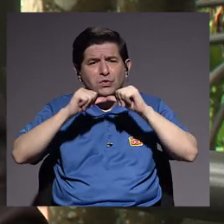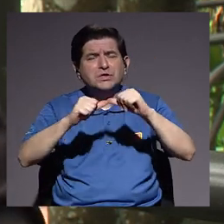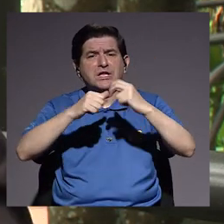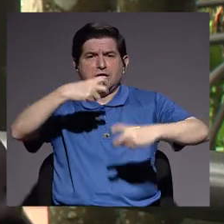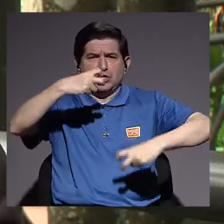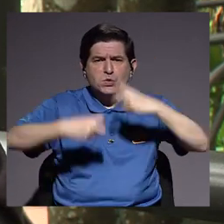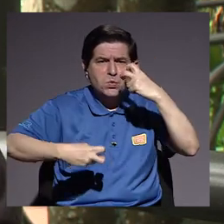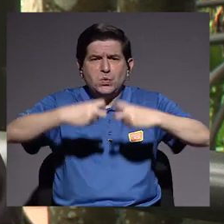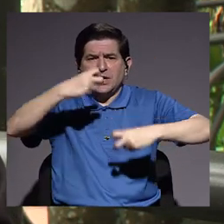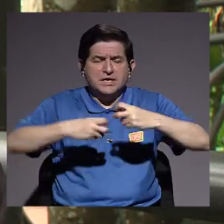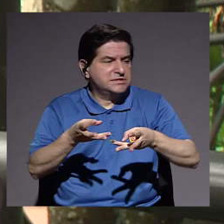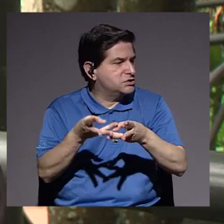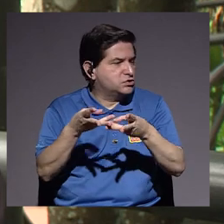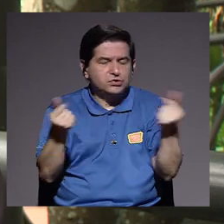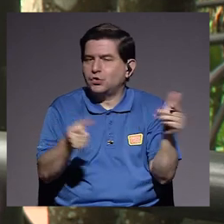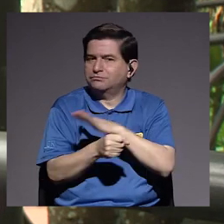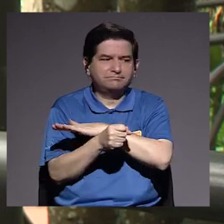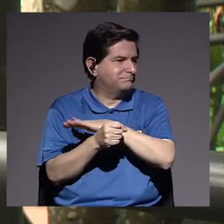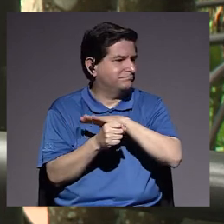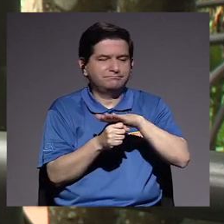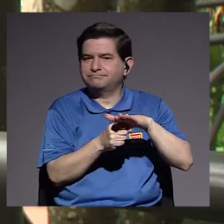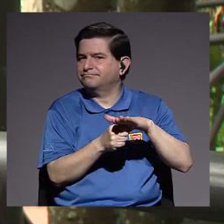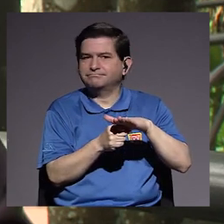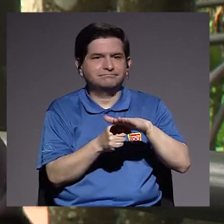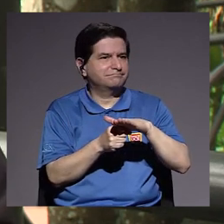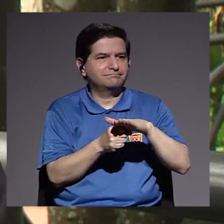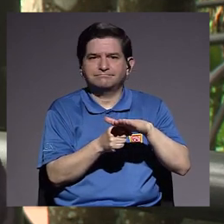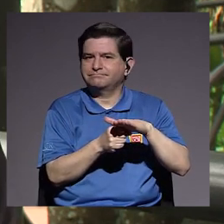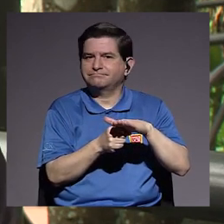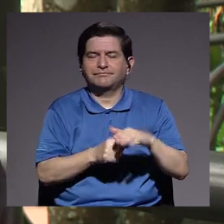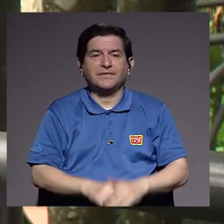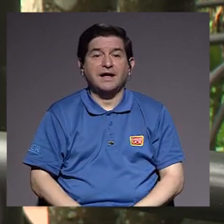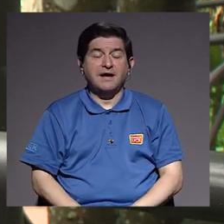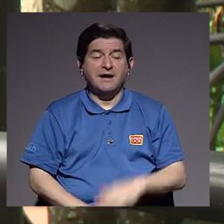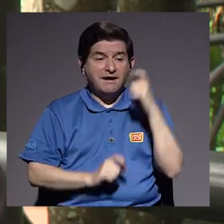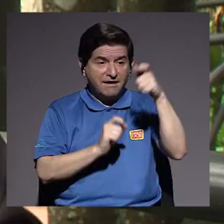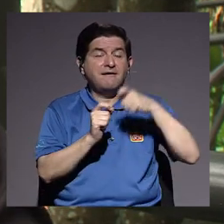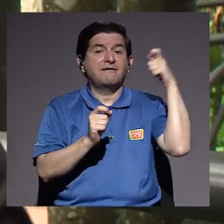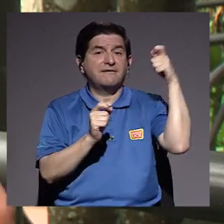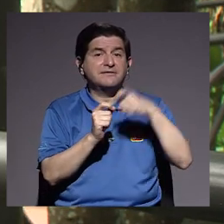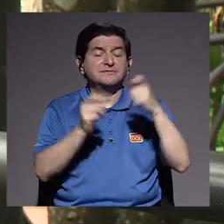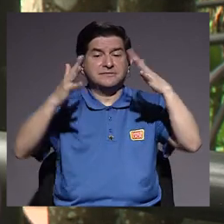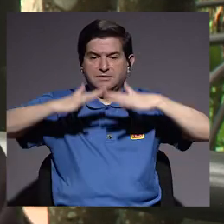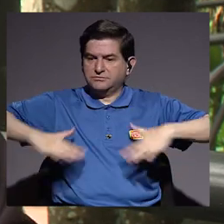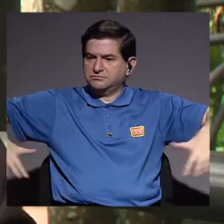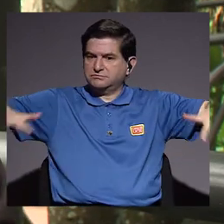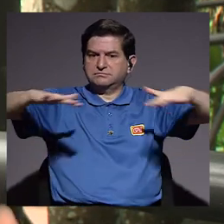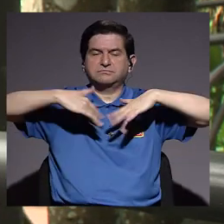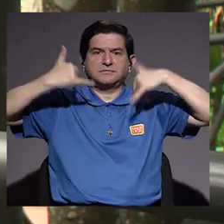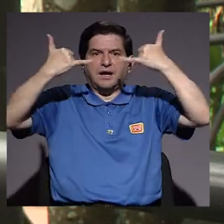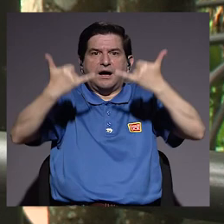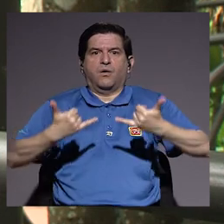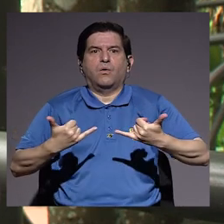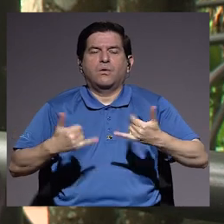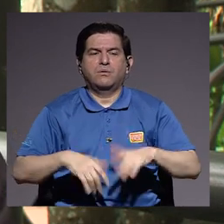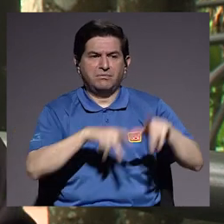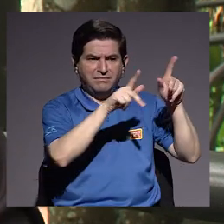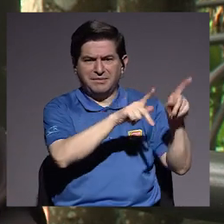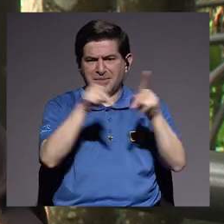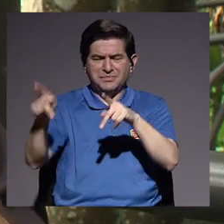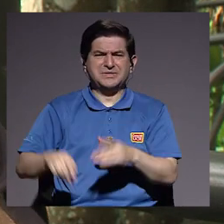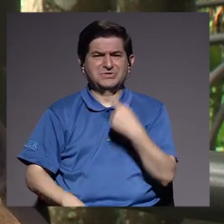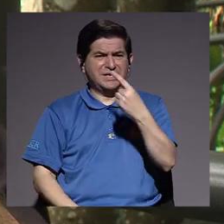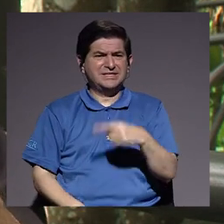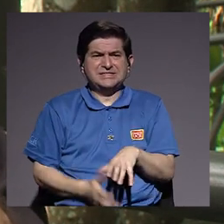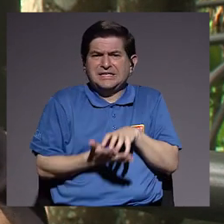justamente este ambiente, ¿no?, que es el que tenemos actualmente, que la gente lo señala mucho, de incertidumbre, ¿no? De no sabemos qué pasa, que no tenemos seguridades, que el futuro de